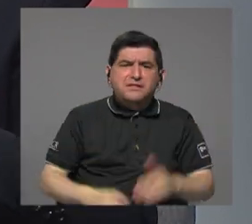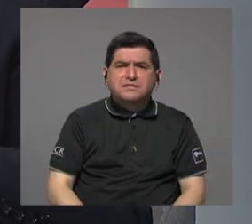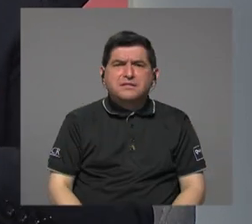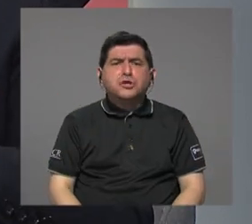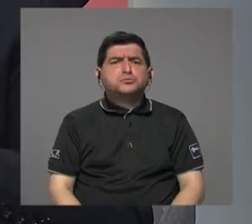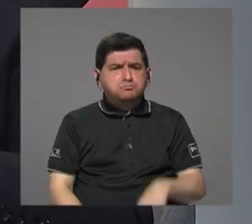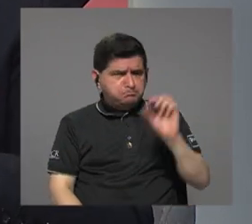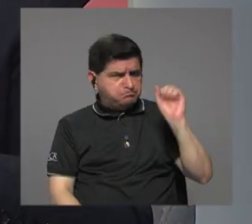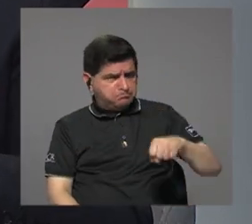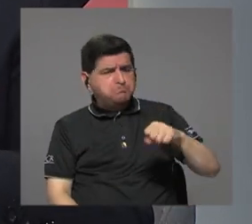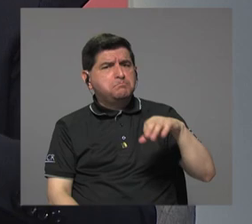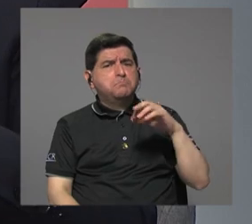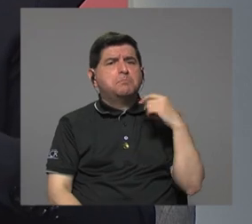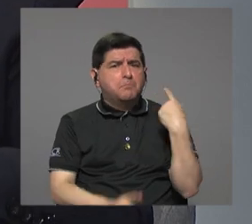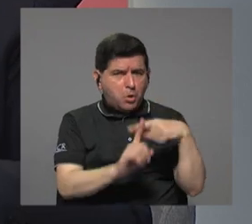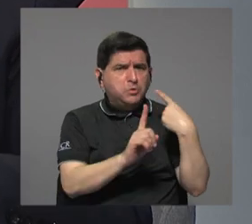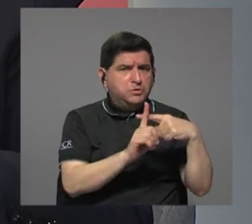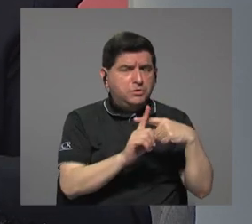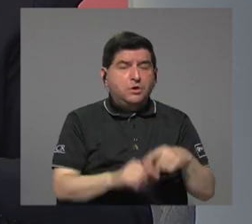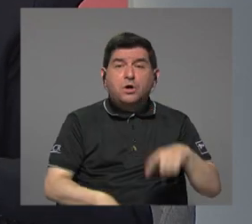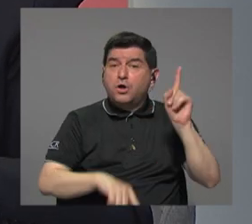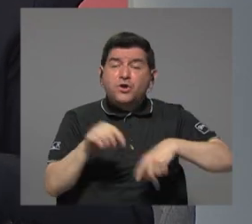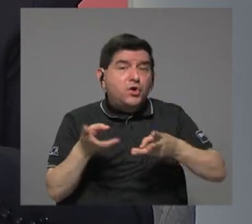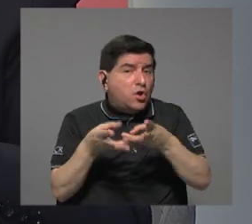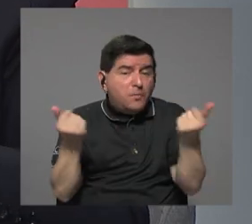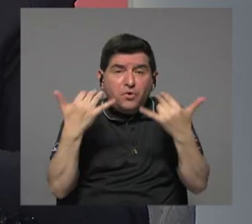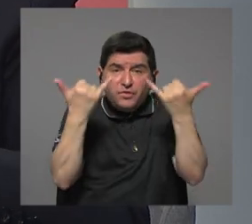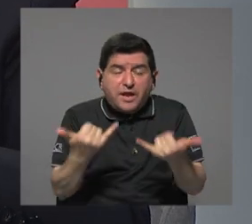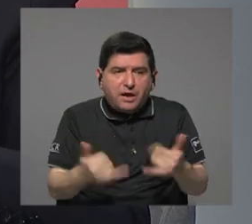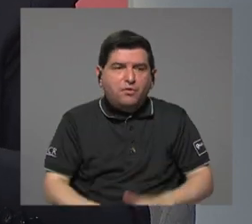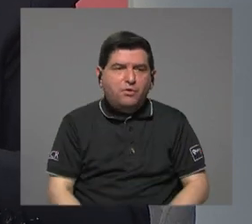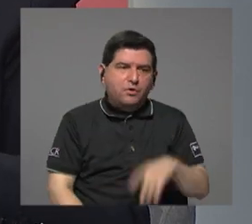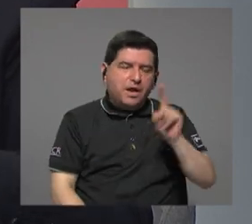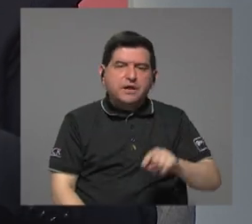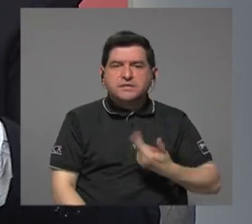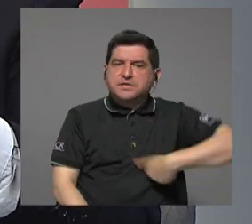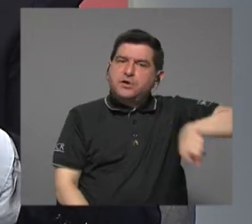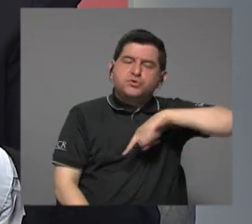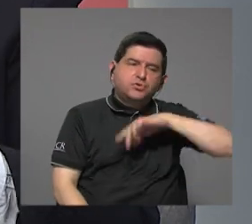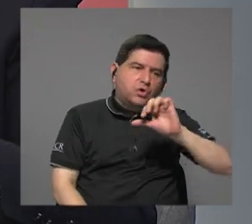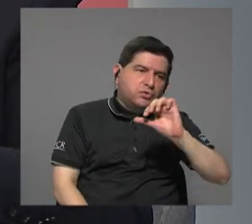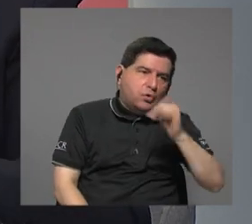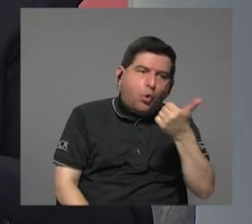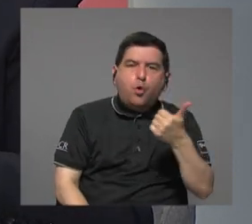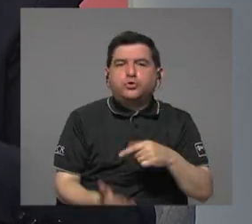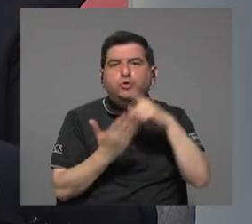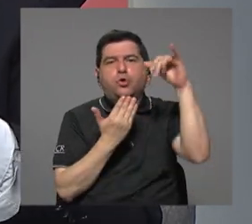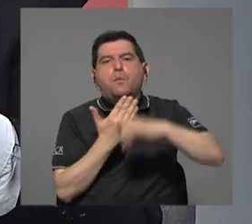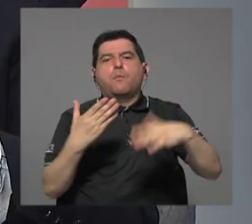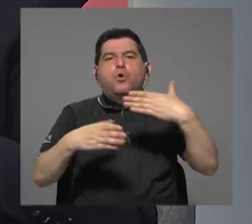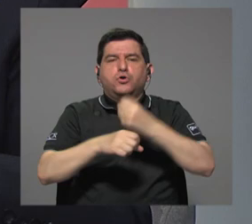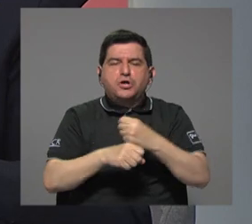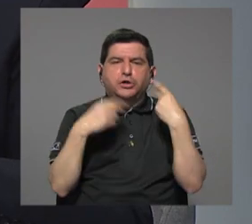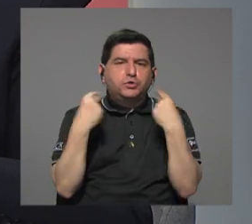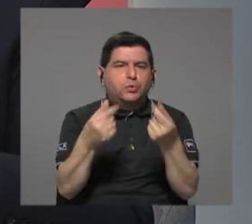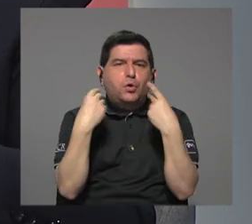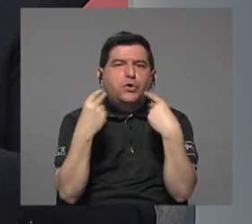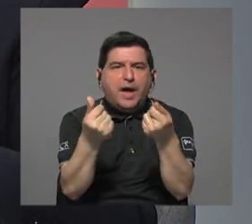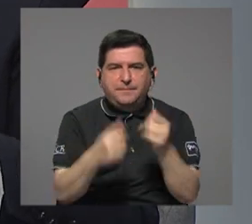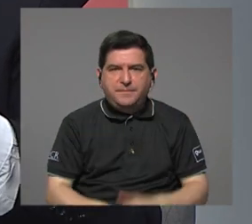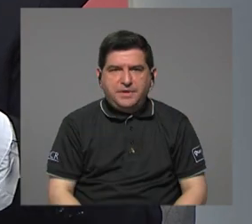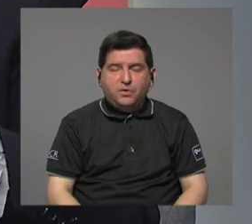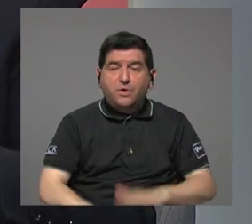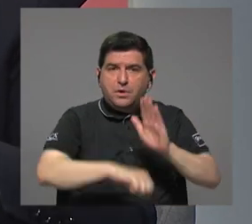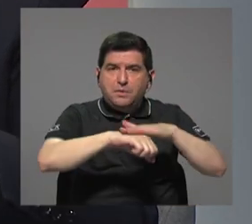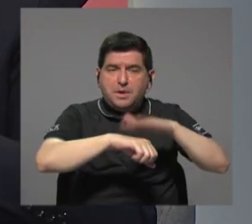muy favorables y que si no lo podemos resolver en este tenemos que movernos al sacar otro por la vía rápida que